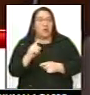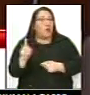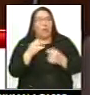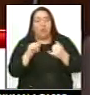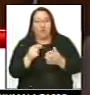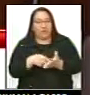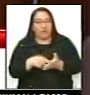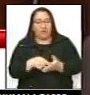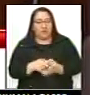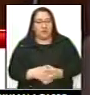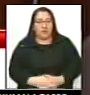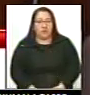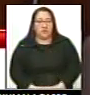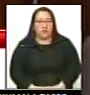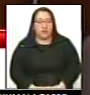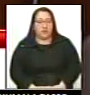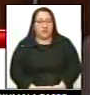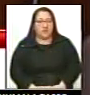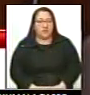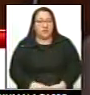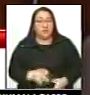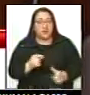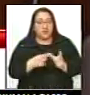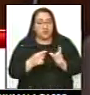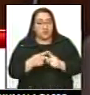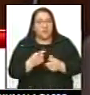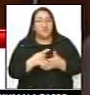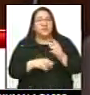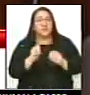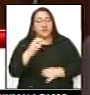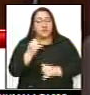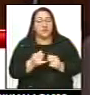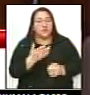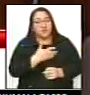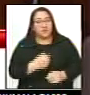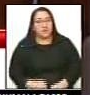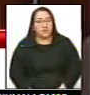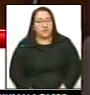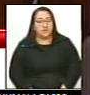informe. Y entonces, ¿qué dice al final el presidente?